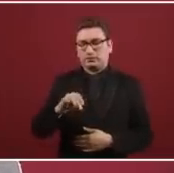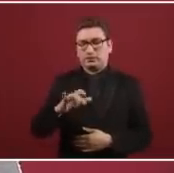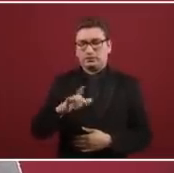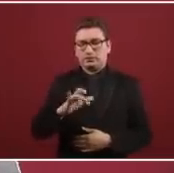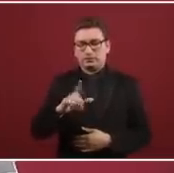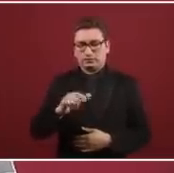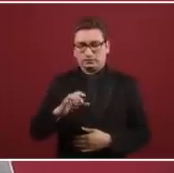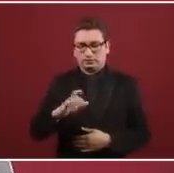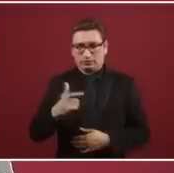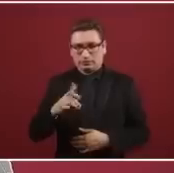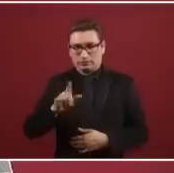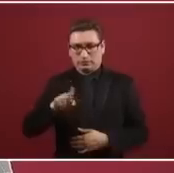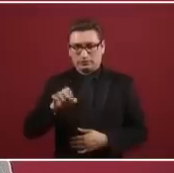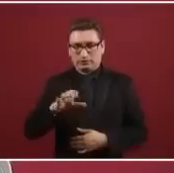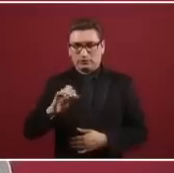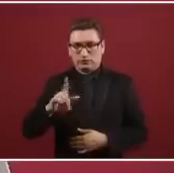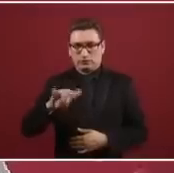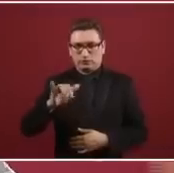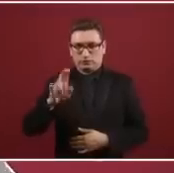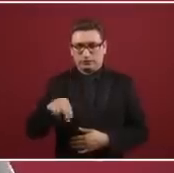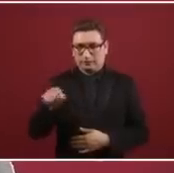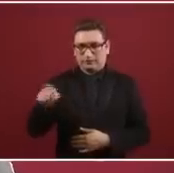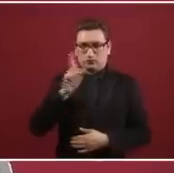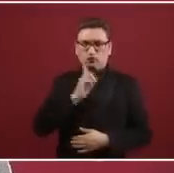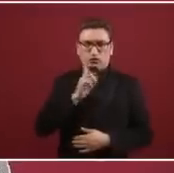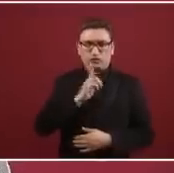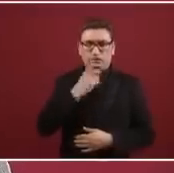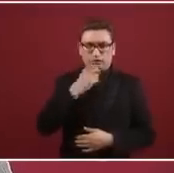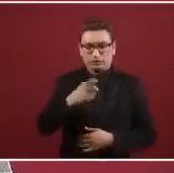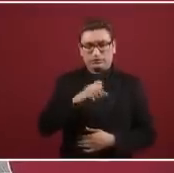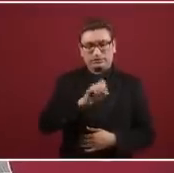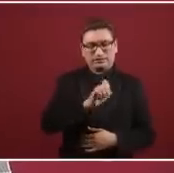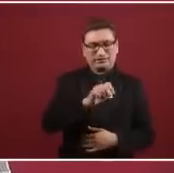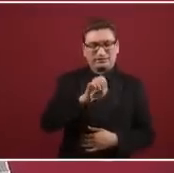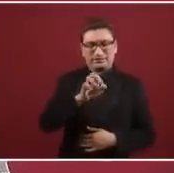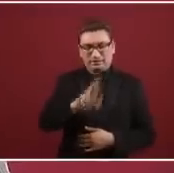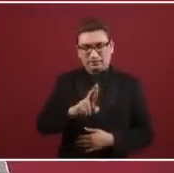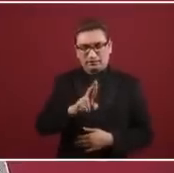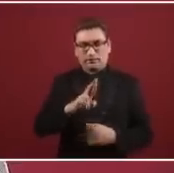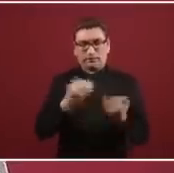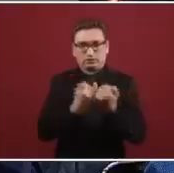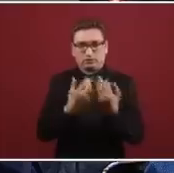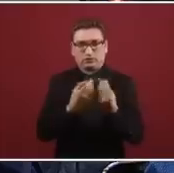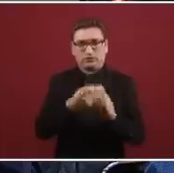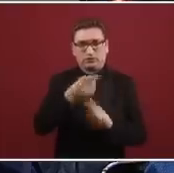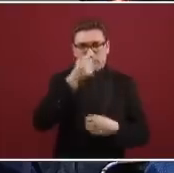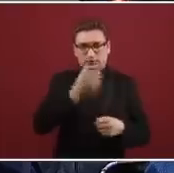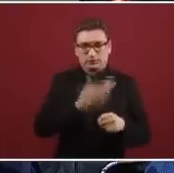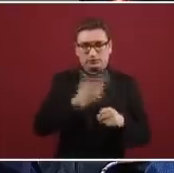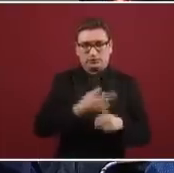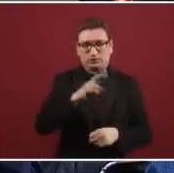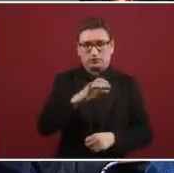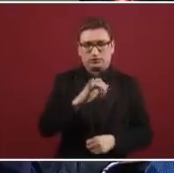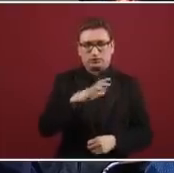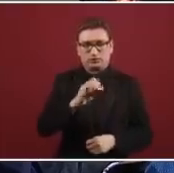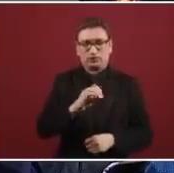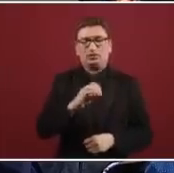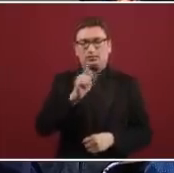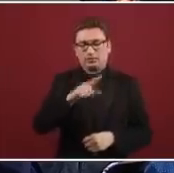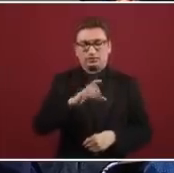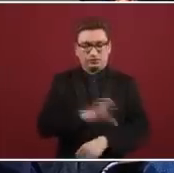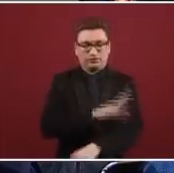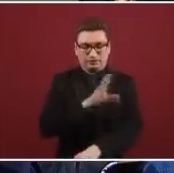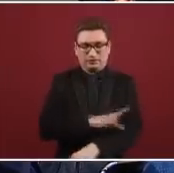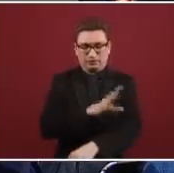Colín iniciar los procesos junto con la CENER, con Rocío Nale, la secretaria de Energía,